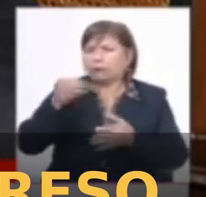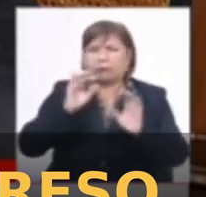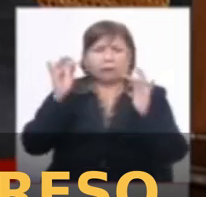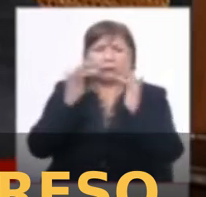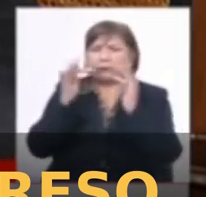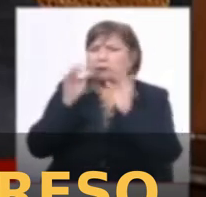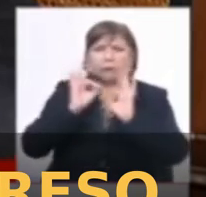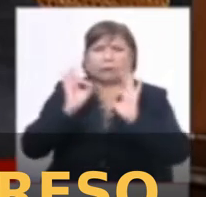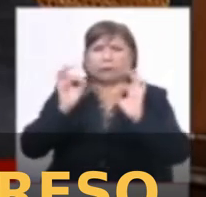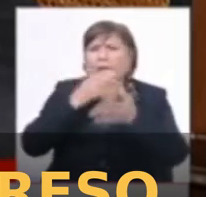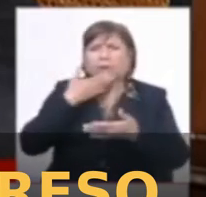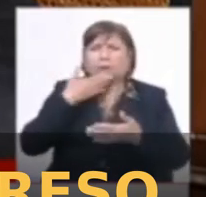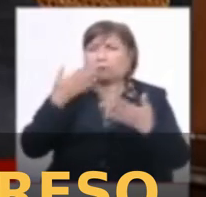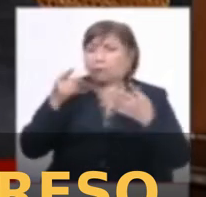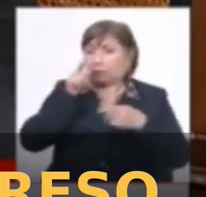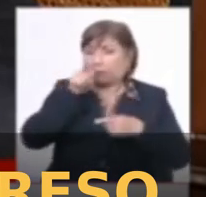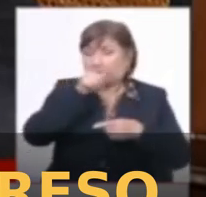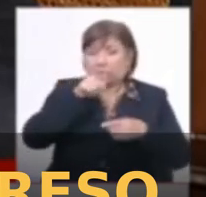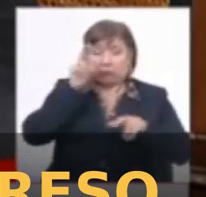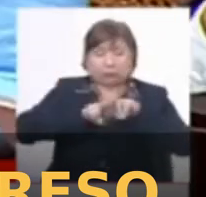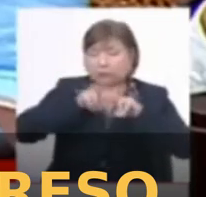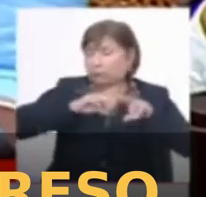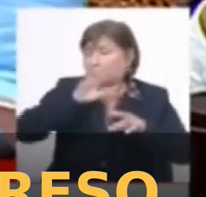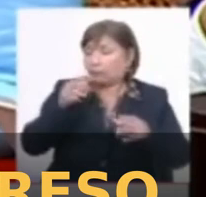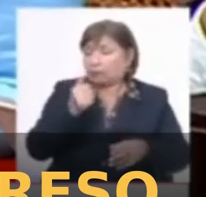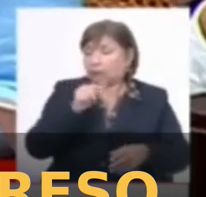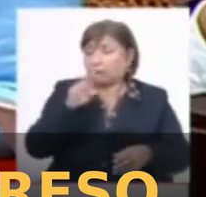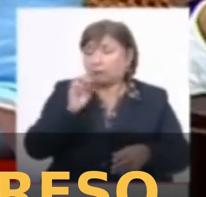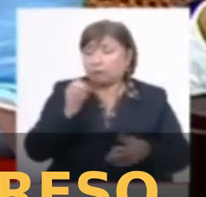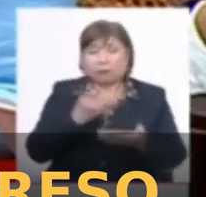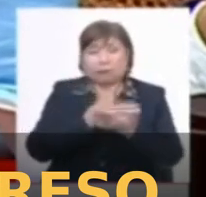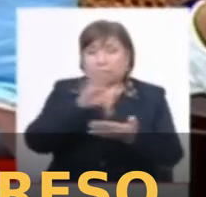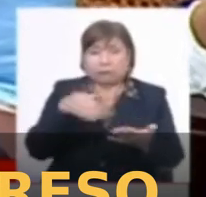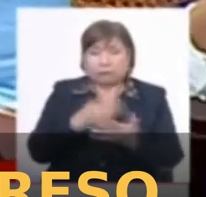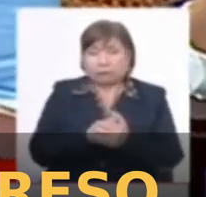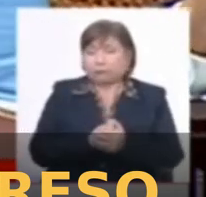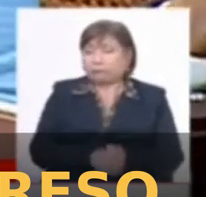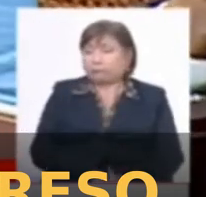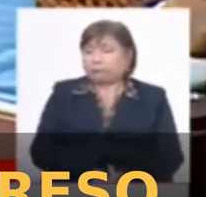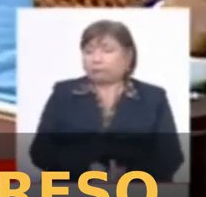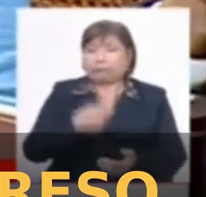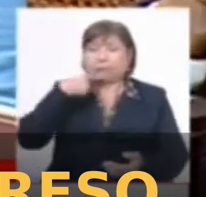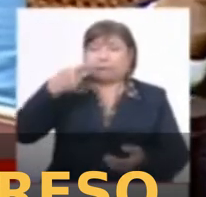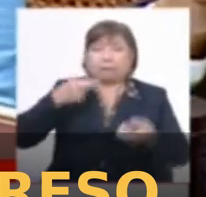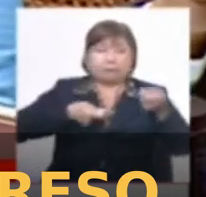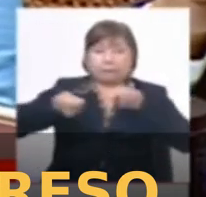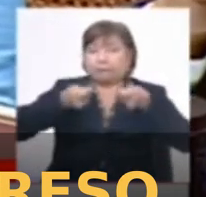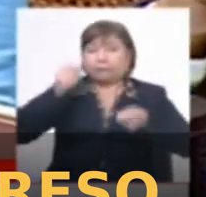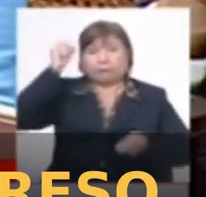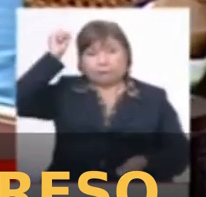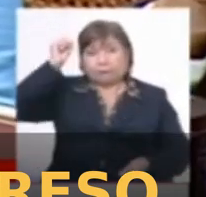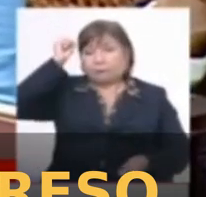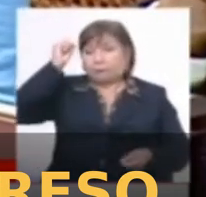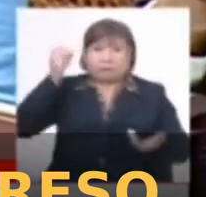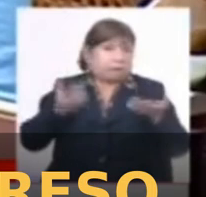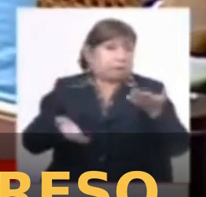con nadie. Y él que maneja la CIA, la DEA y todo lo que dice manejar sus sobrinos,